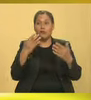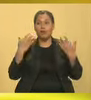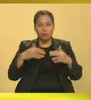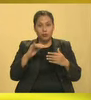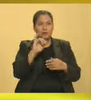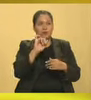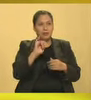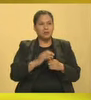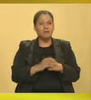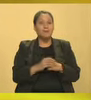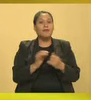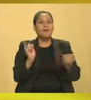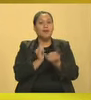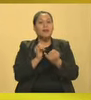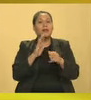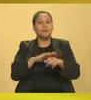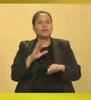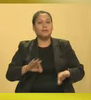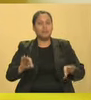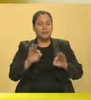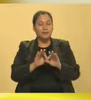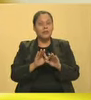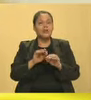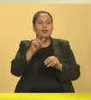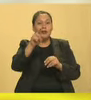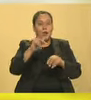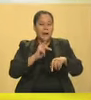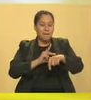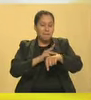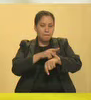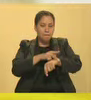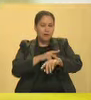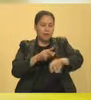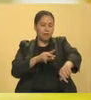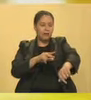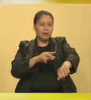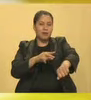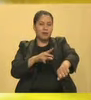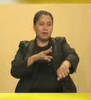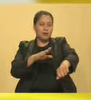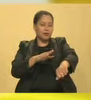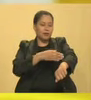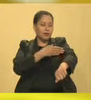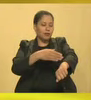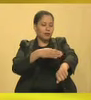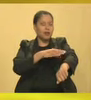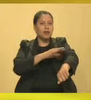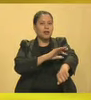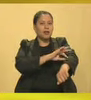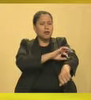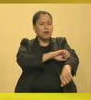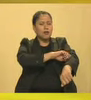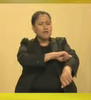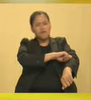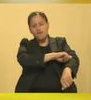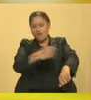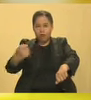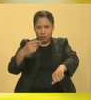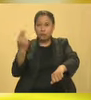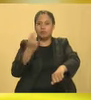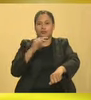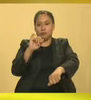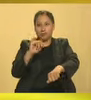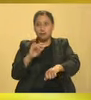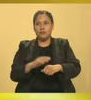poco. Uh-huh. Lo importante es que tires la piel con un brazo, con una mano, e inmediatamente, ¡paz! Es lo